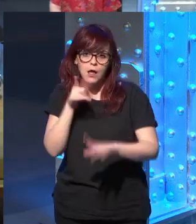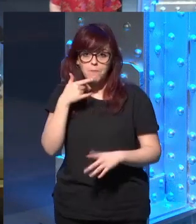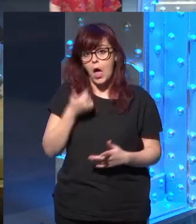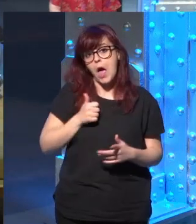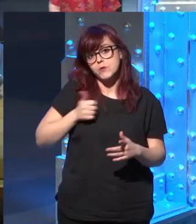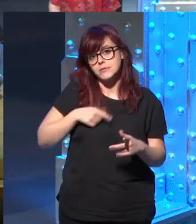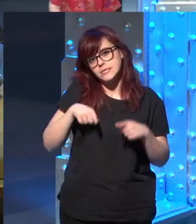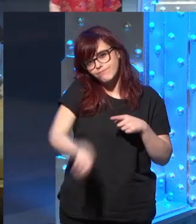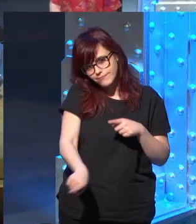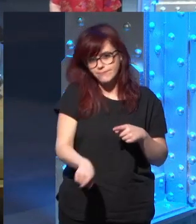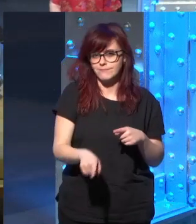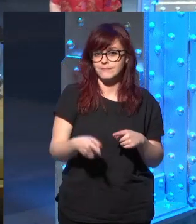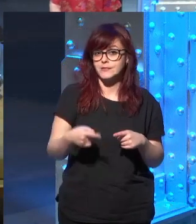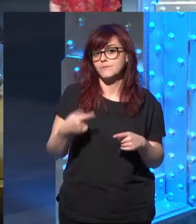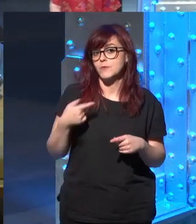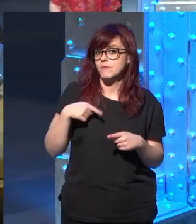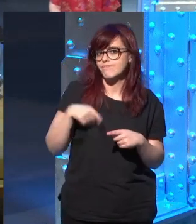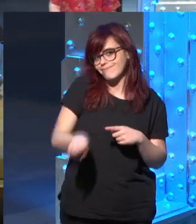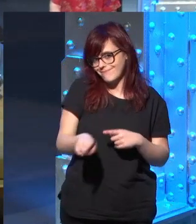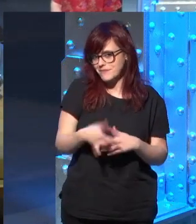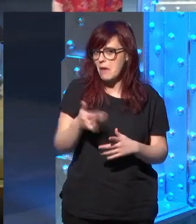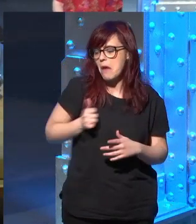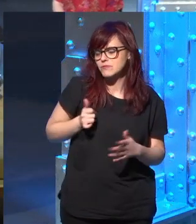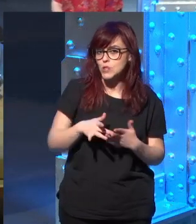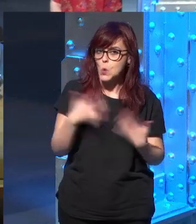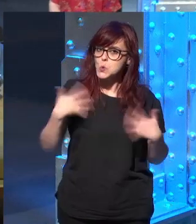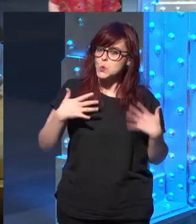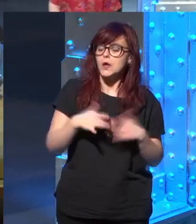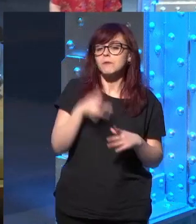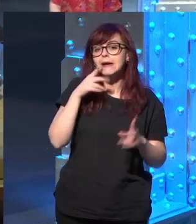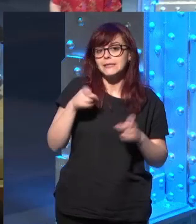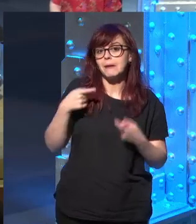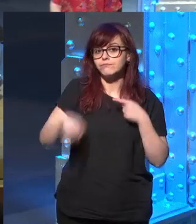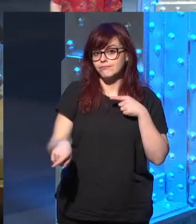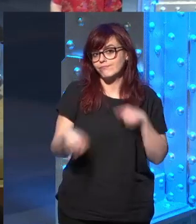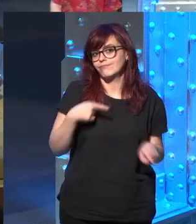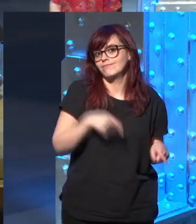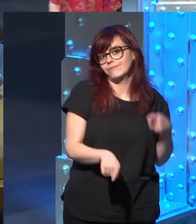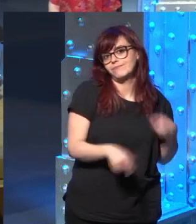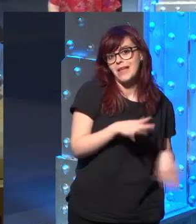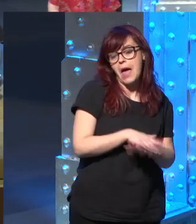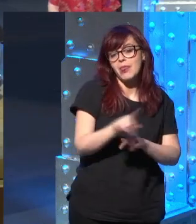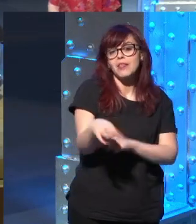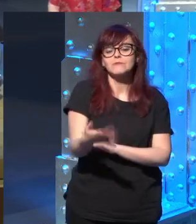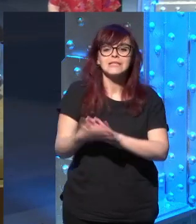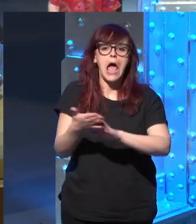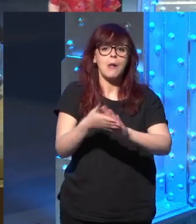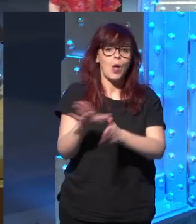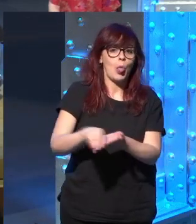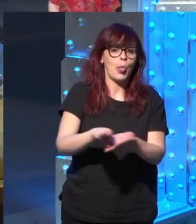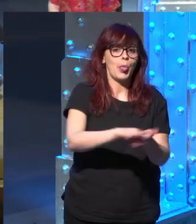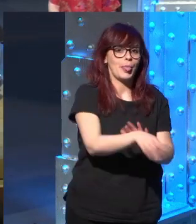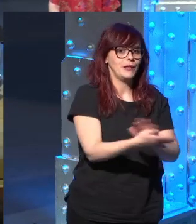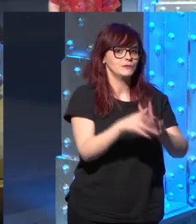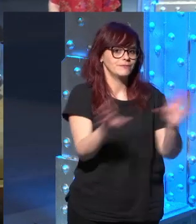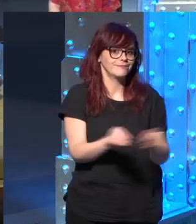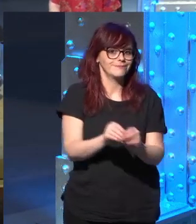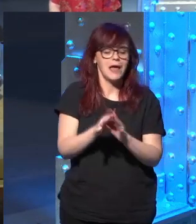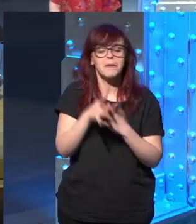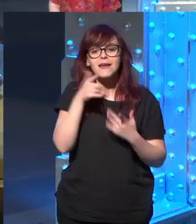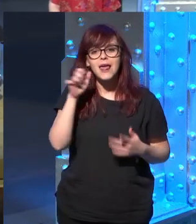suelto también, eso es otro meloncito ahí que vamos abriendo melones, los vamos dejando sobre la mesa y después ya los recogemos. Los iremos